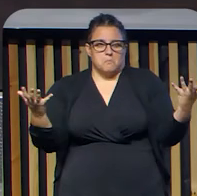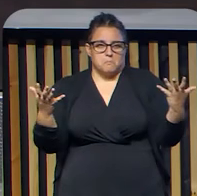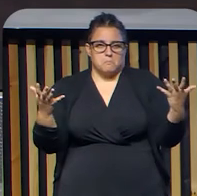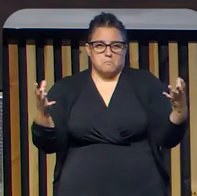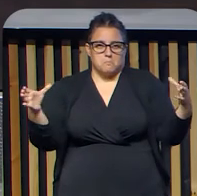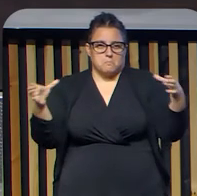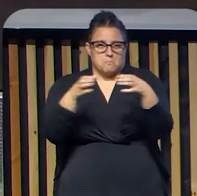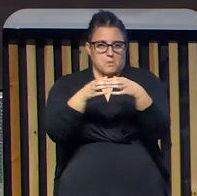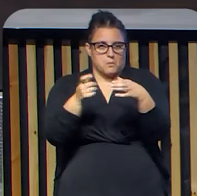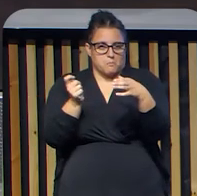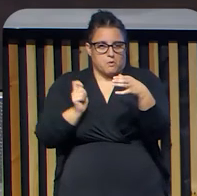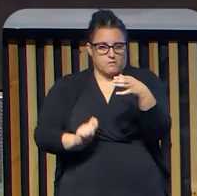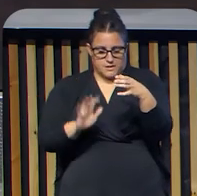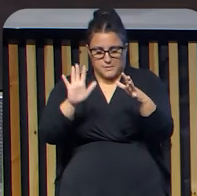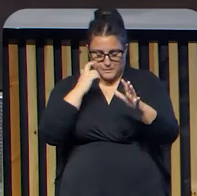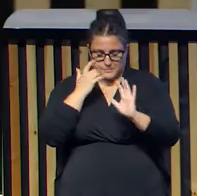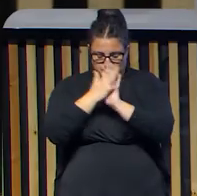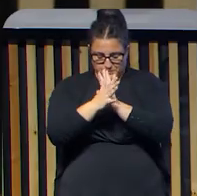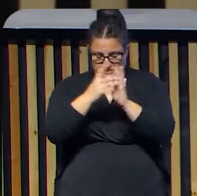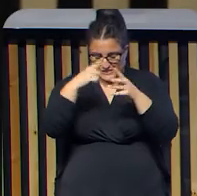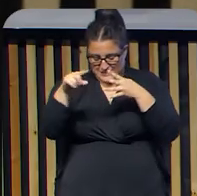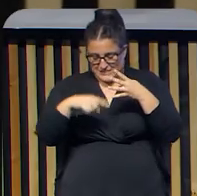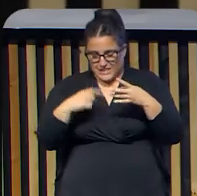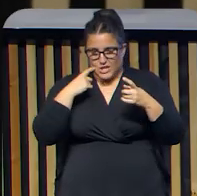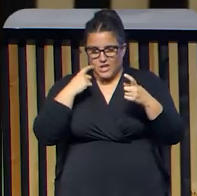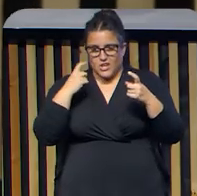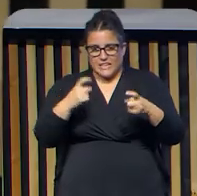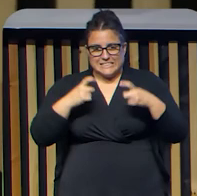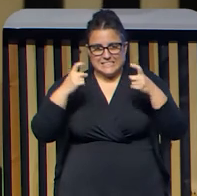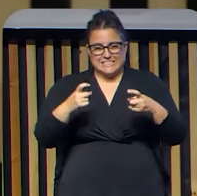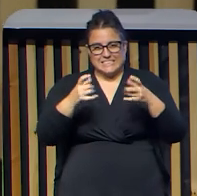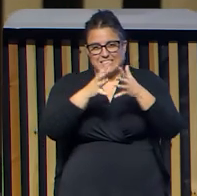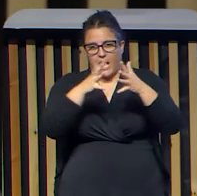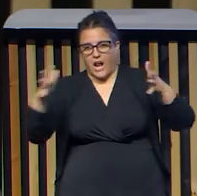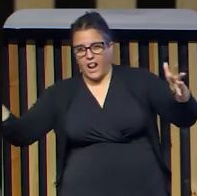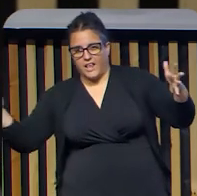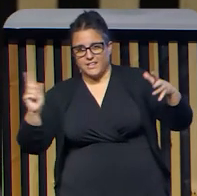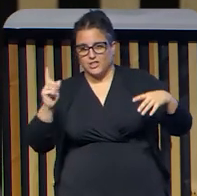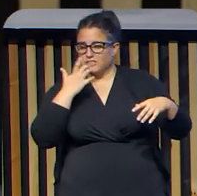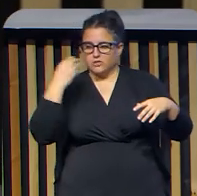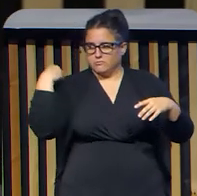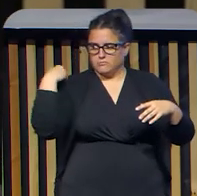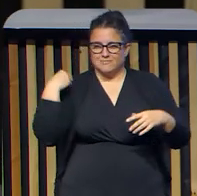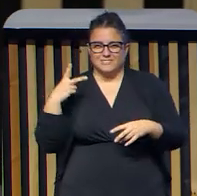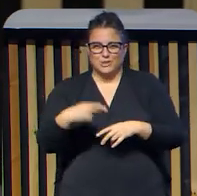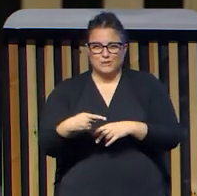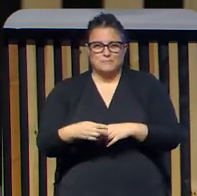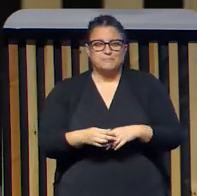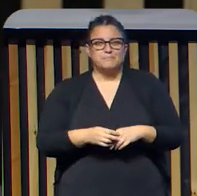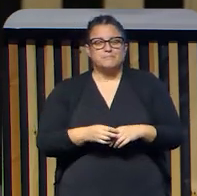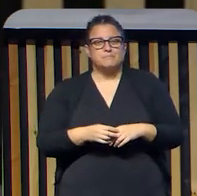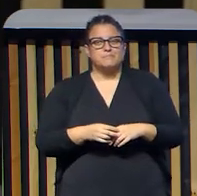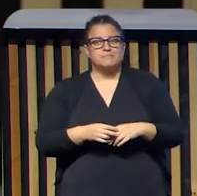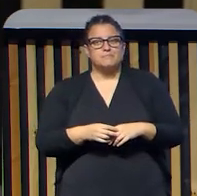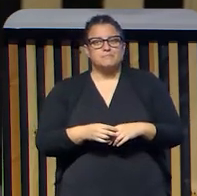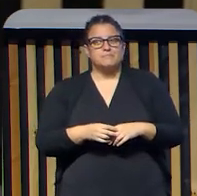Pegasso Vale cualquier comunidad profesional desarrolla su